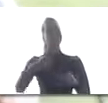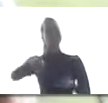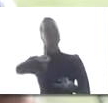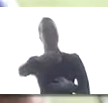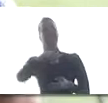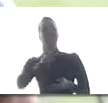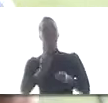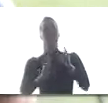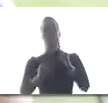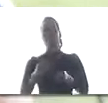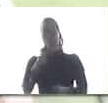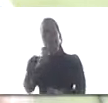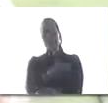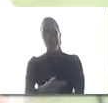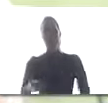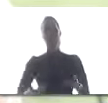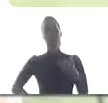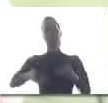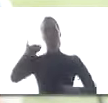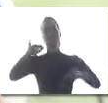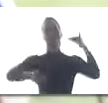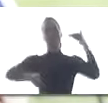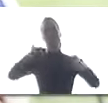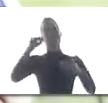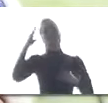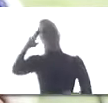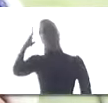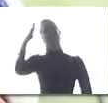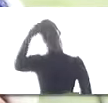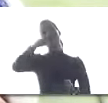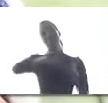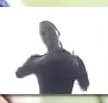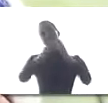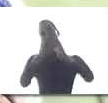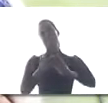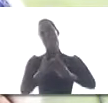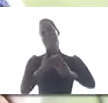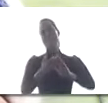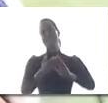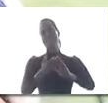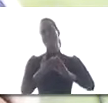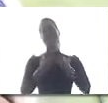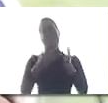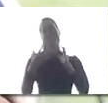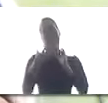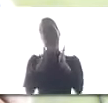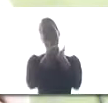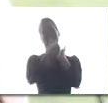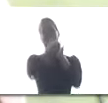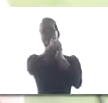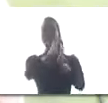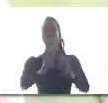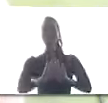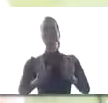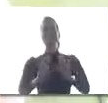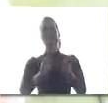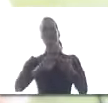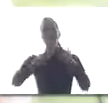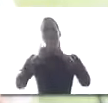nuevas generaciones tengan una paz estable y duradera, porque